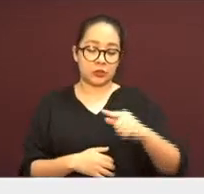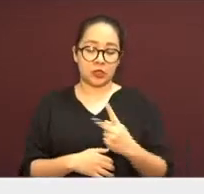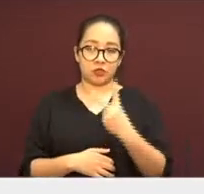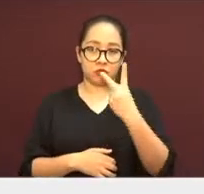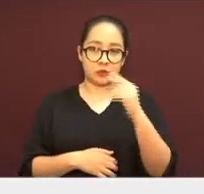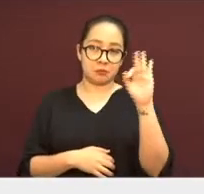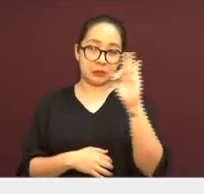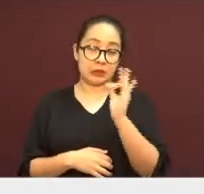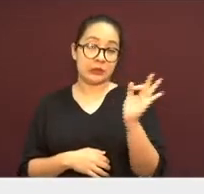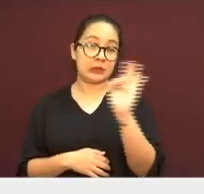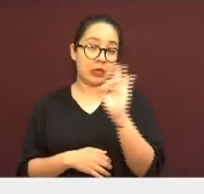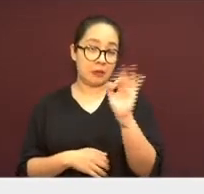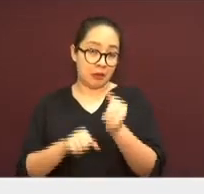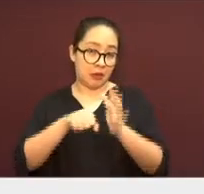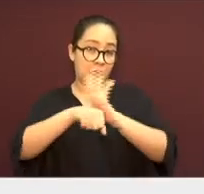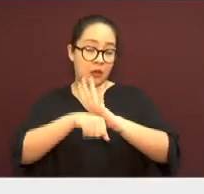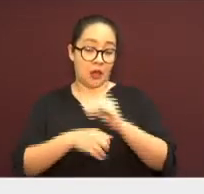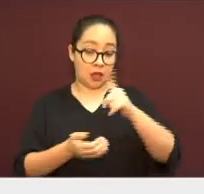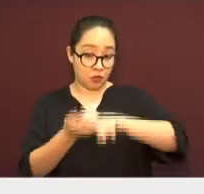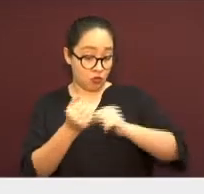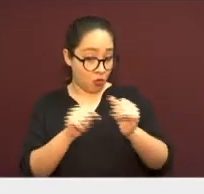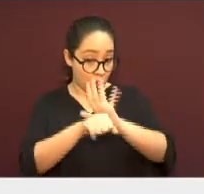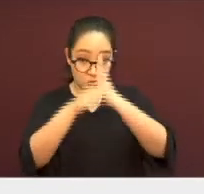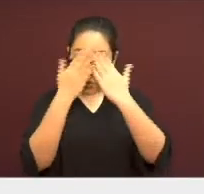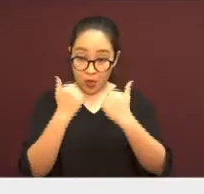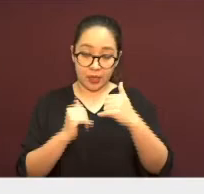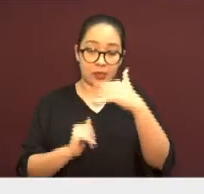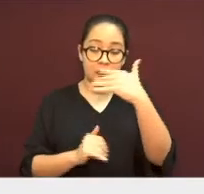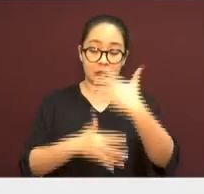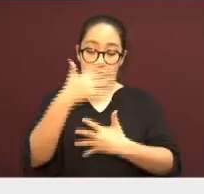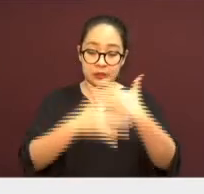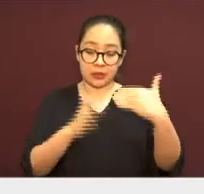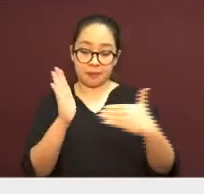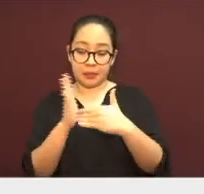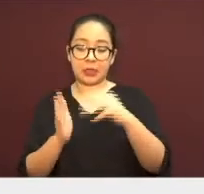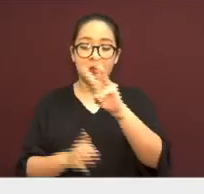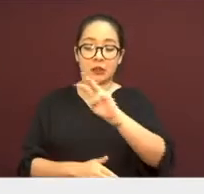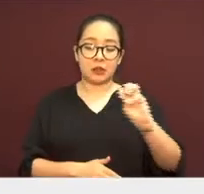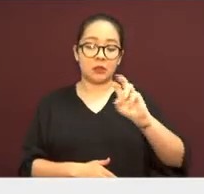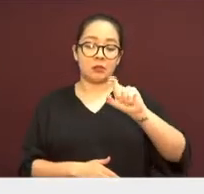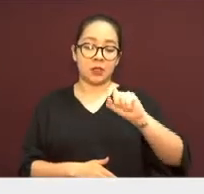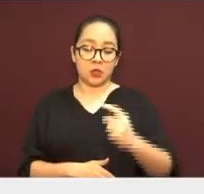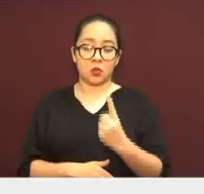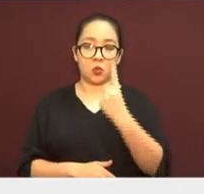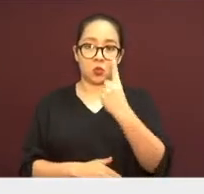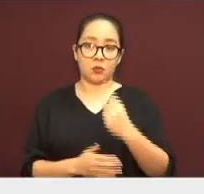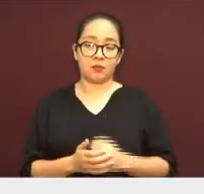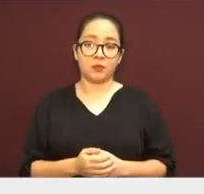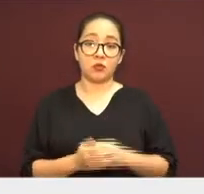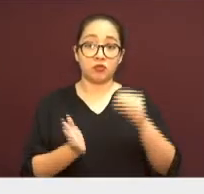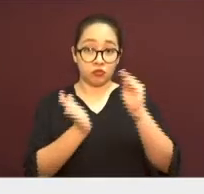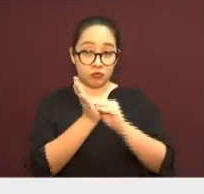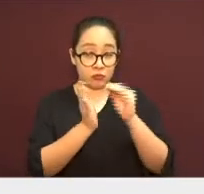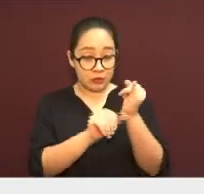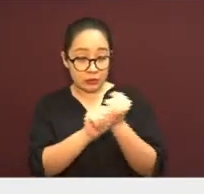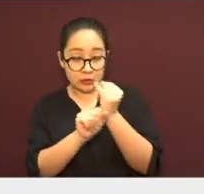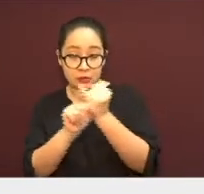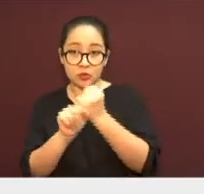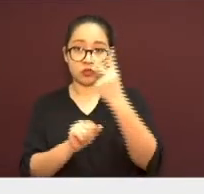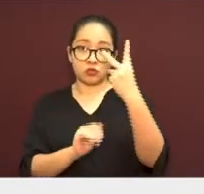con resultado negativo 15.321 en investigación aún se encuentran dos